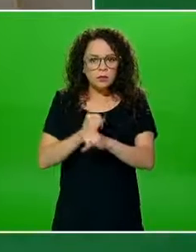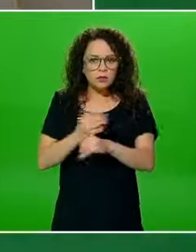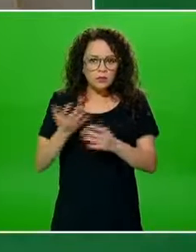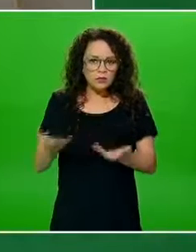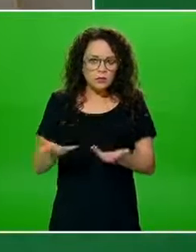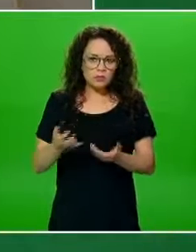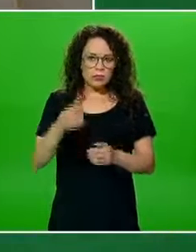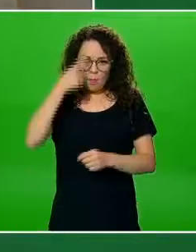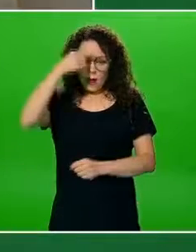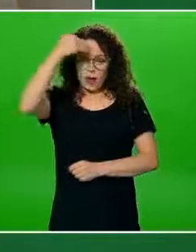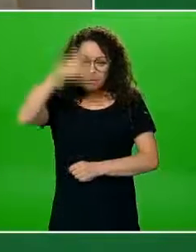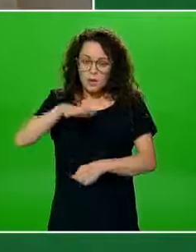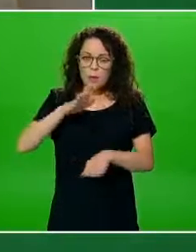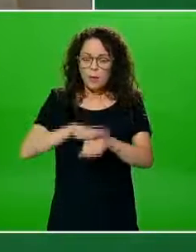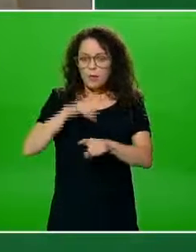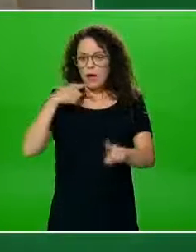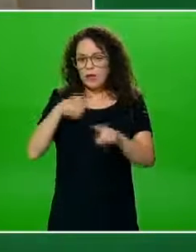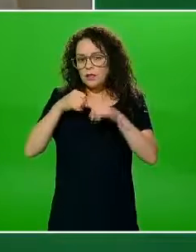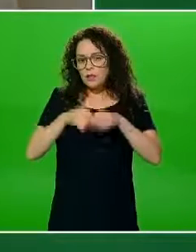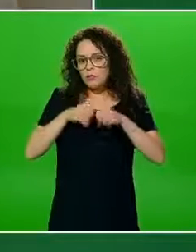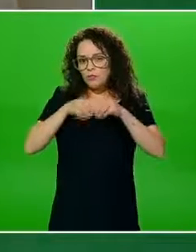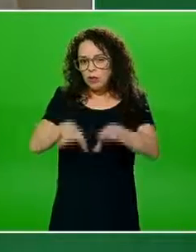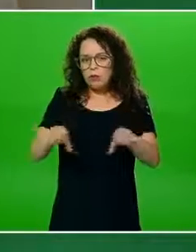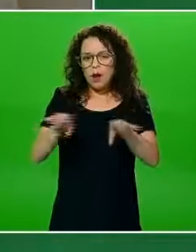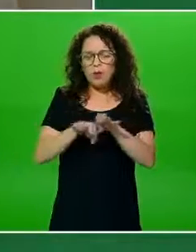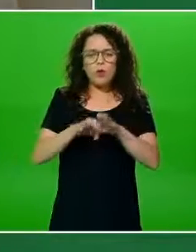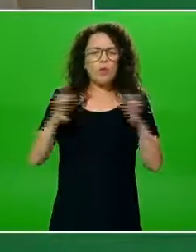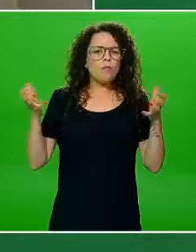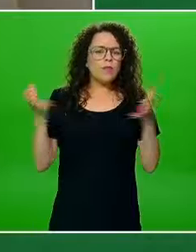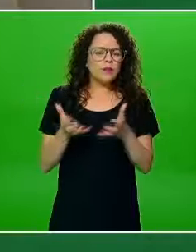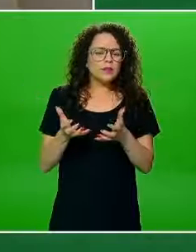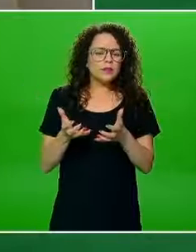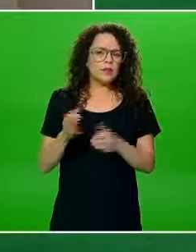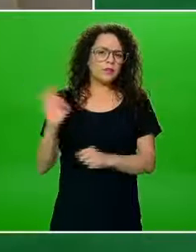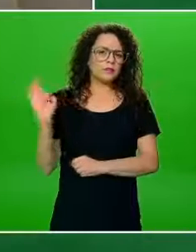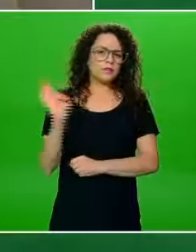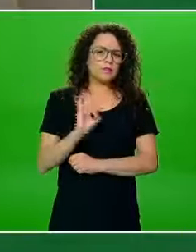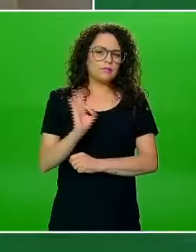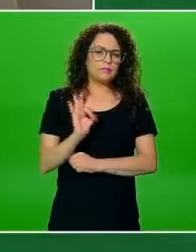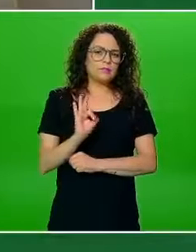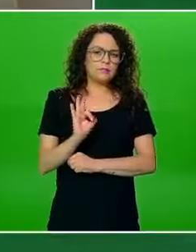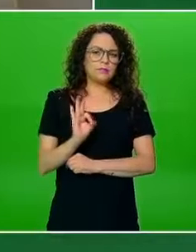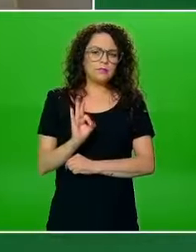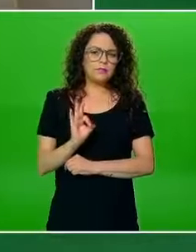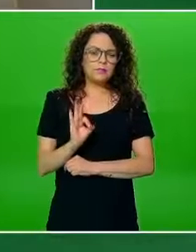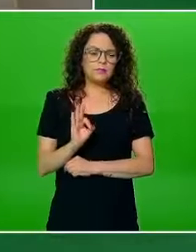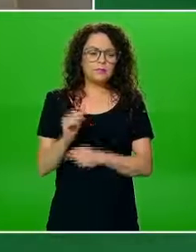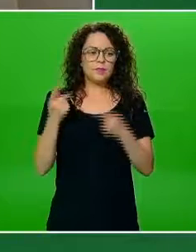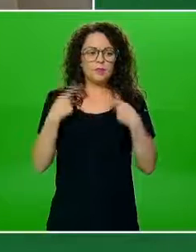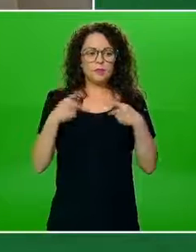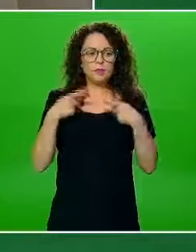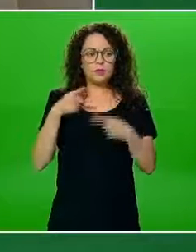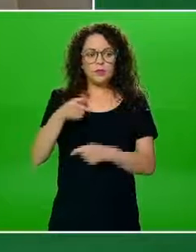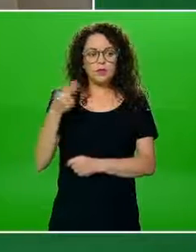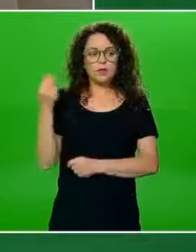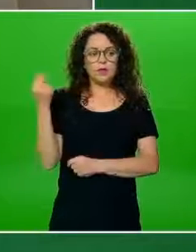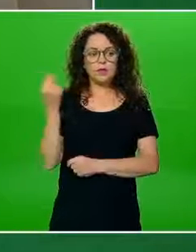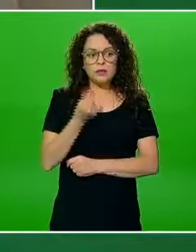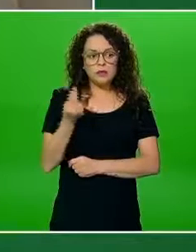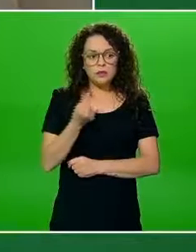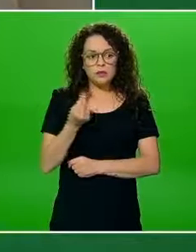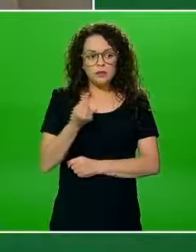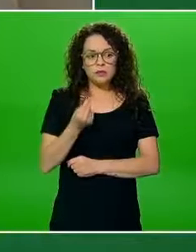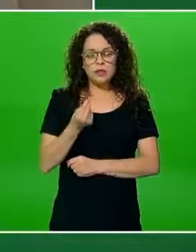la información más nuevas, más novedosas, ¿cómo pueden hacer en caso de que familiares suyos o personas cercanas tengan afecciones largas